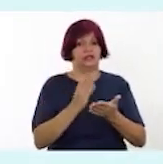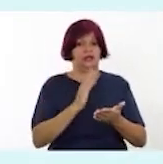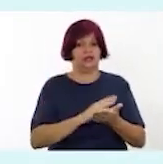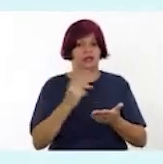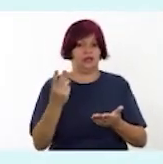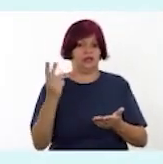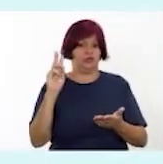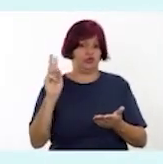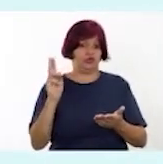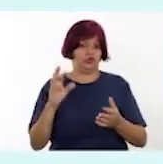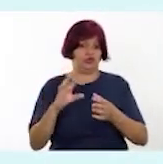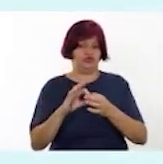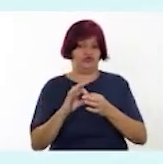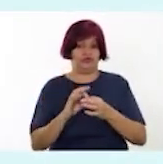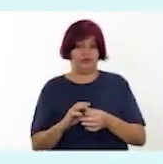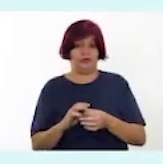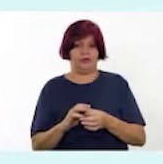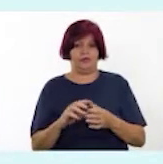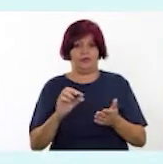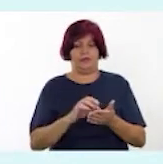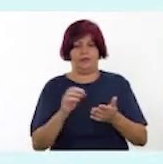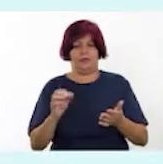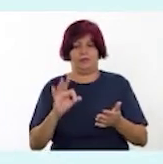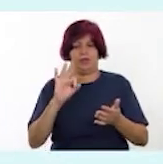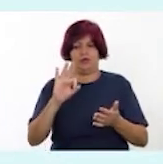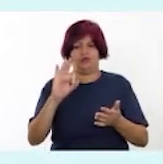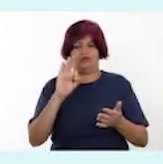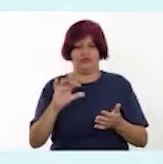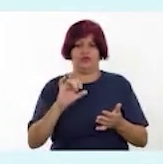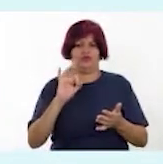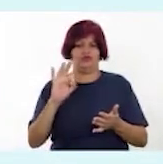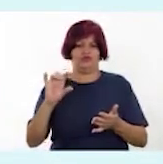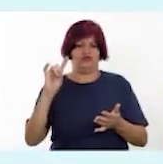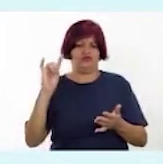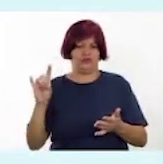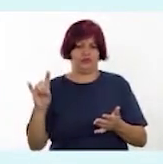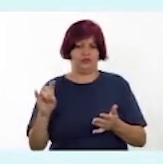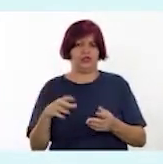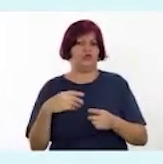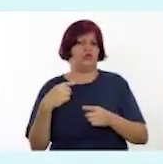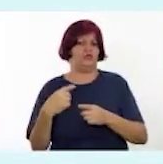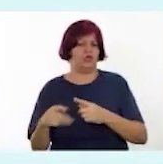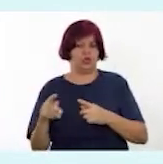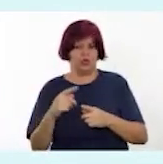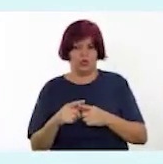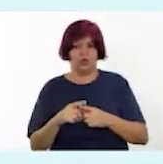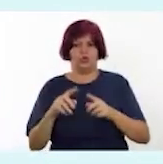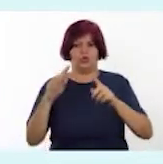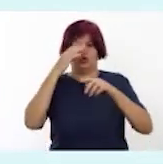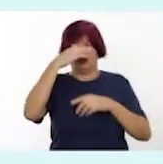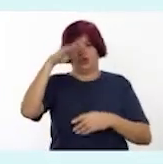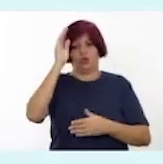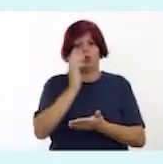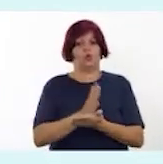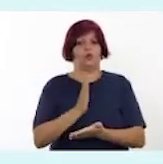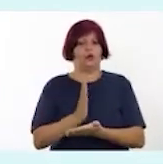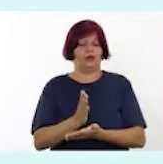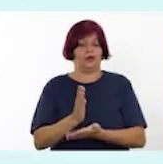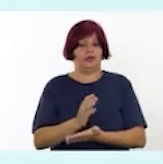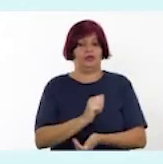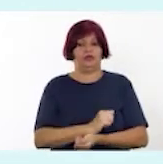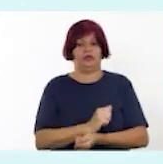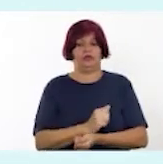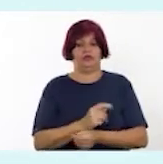89, ahí tienen los ejercicios, y en las actividades de aprendizaje del portal Cubeduca de los grados 11 y 12, relacionados con la